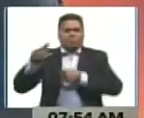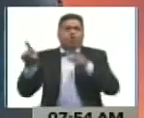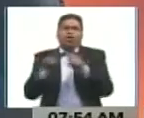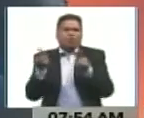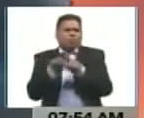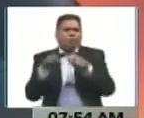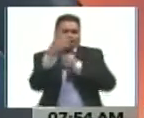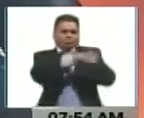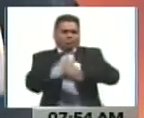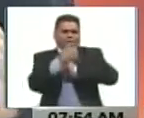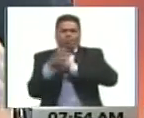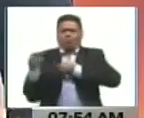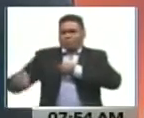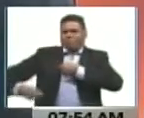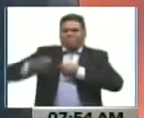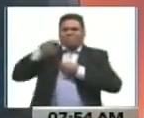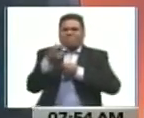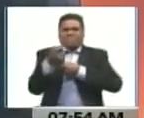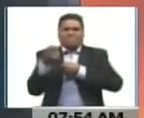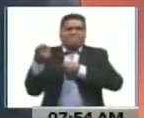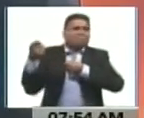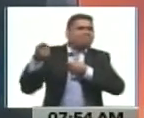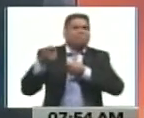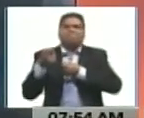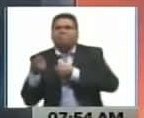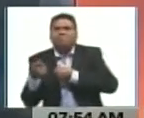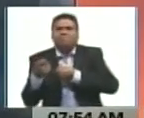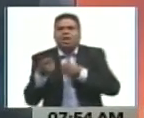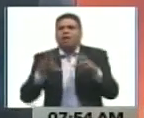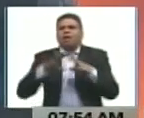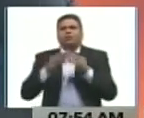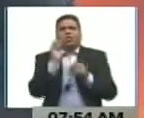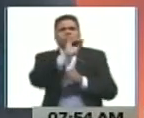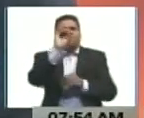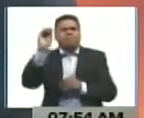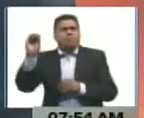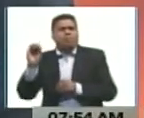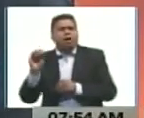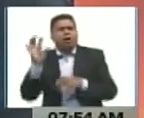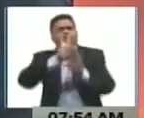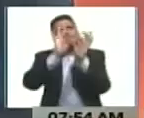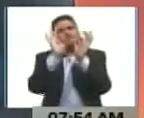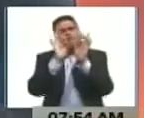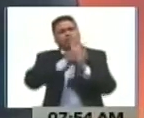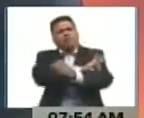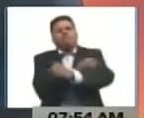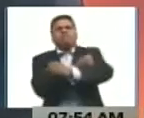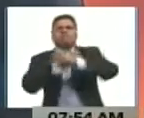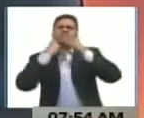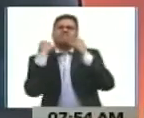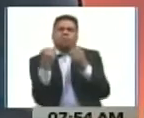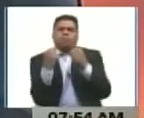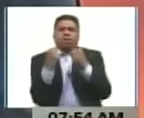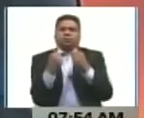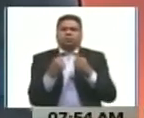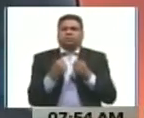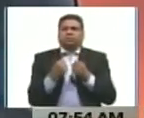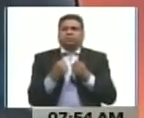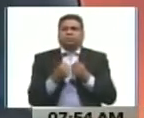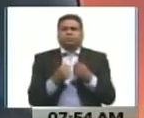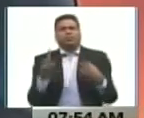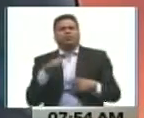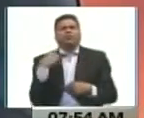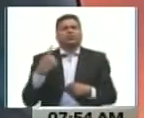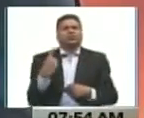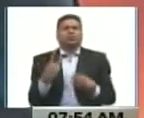congreso que llama a todas las fuerzas patrióticas. No solo se centra nada más en las diferencias de